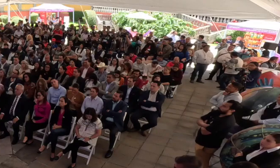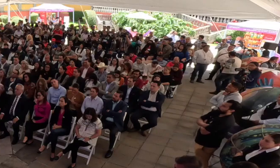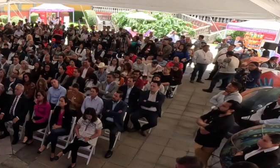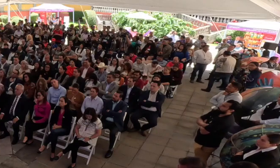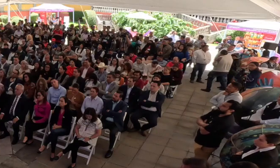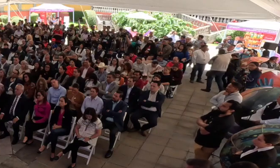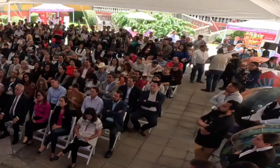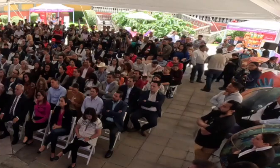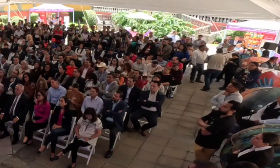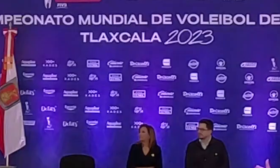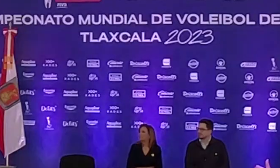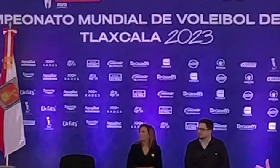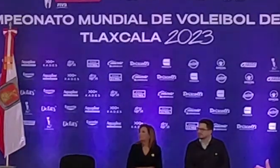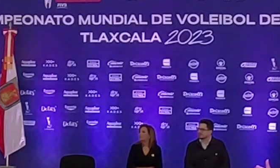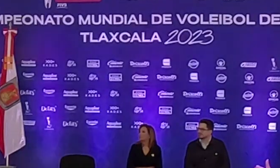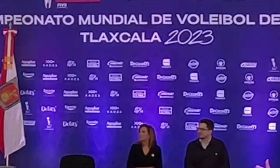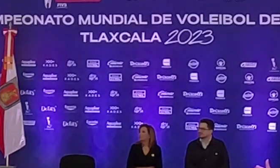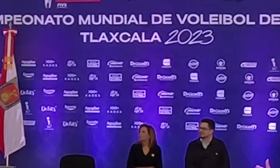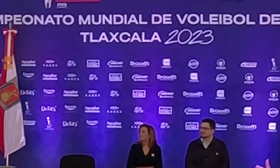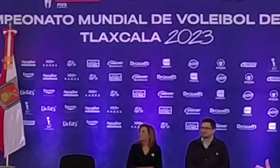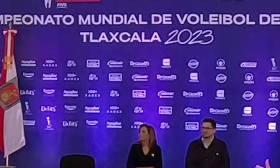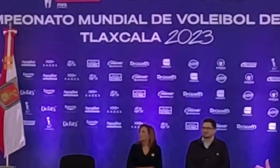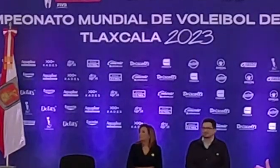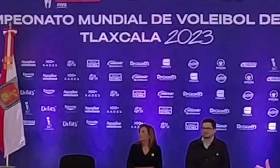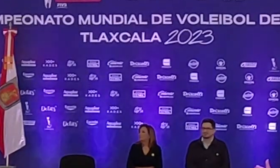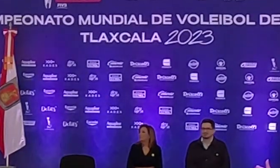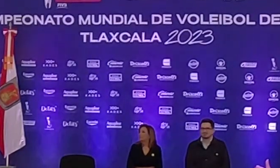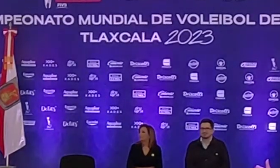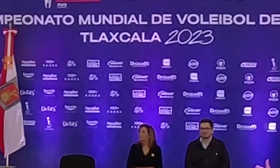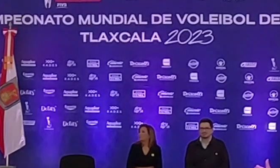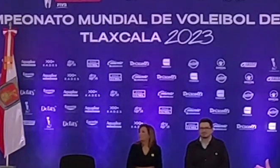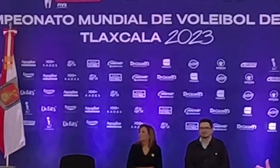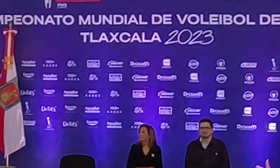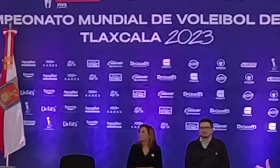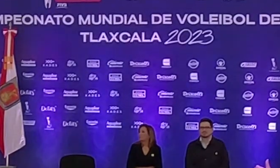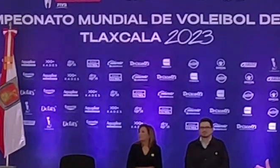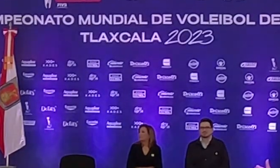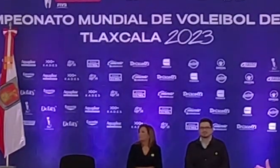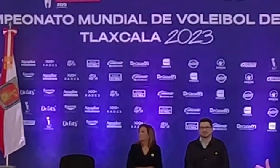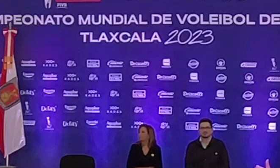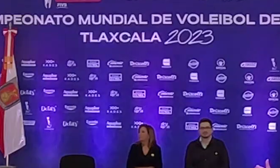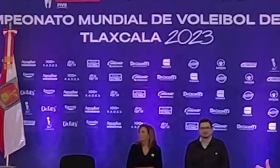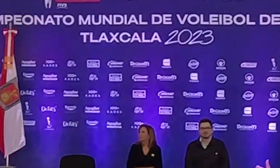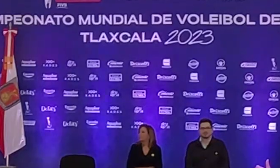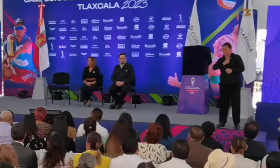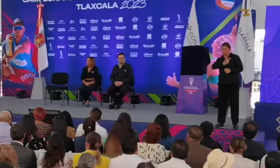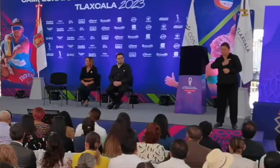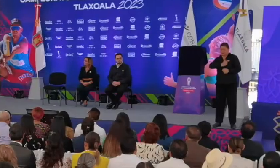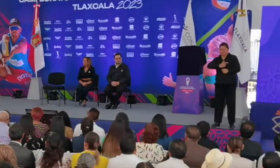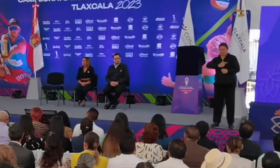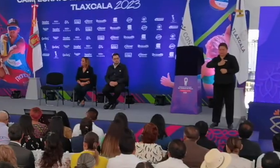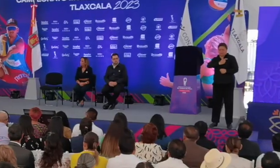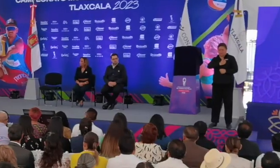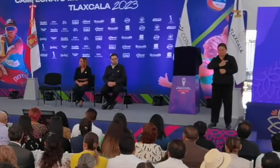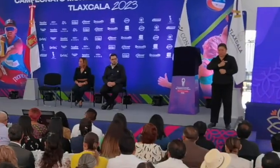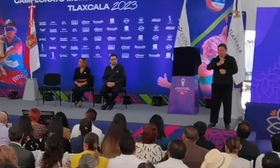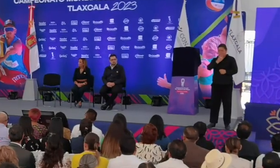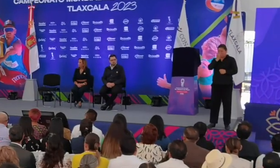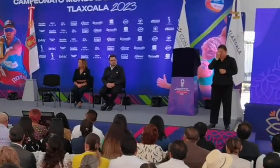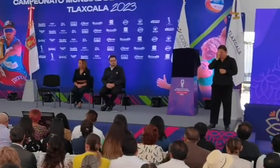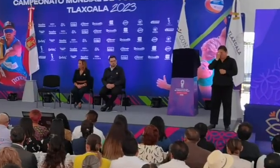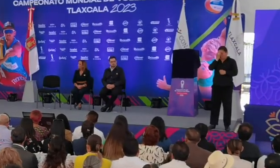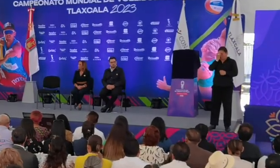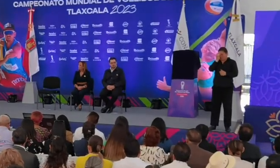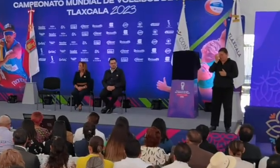El año pasado hoy la tarea que estamos desarrollando nos va a permitir refrendar ese título de ser